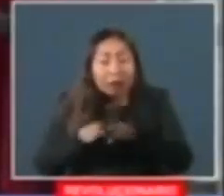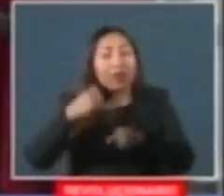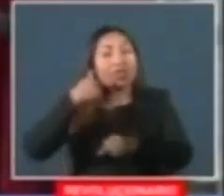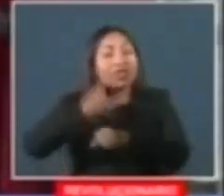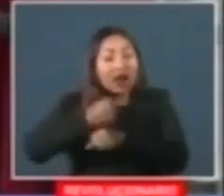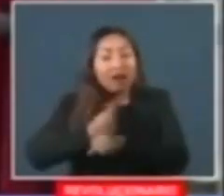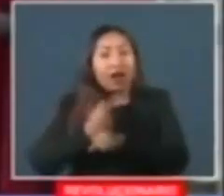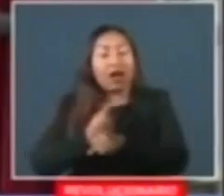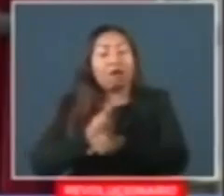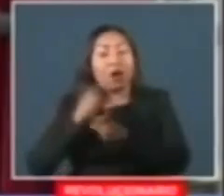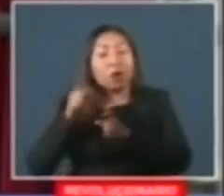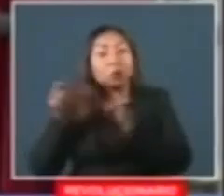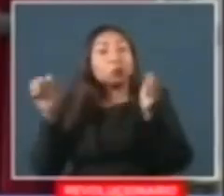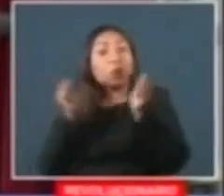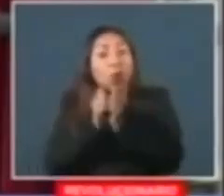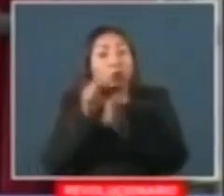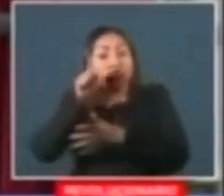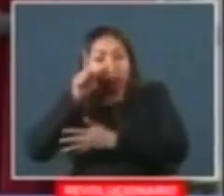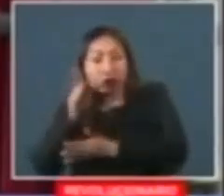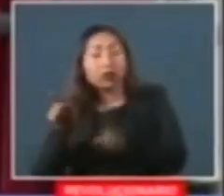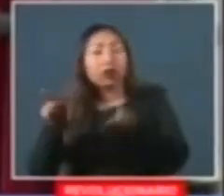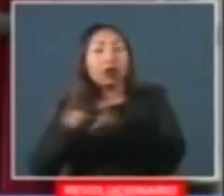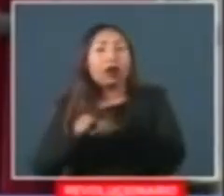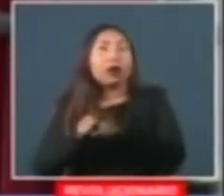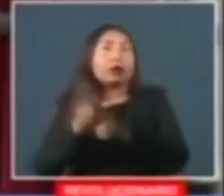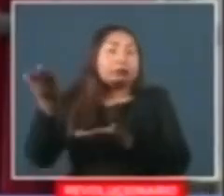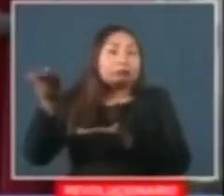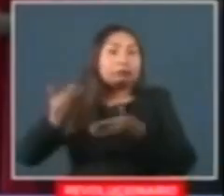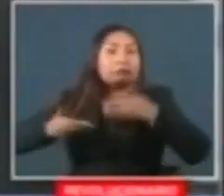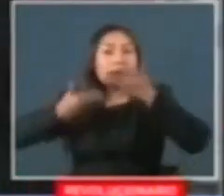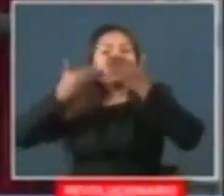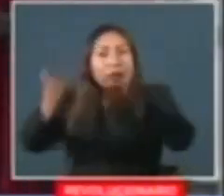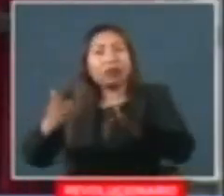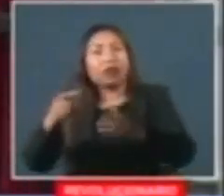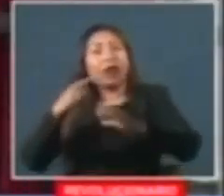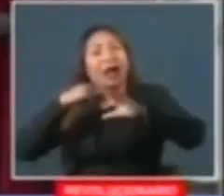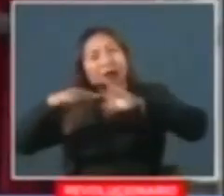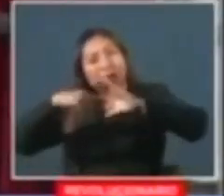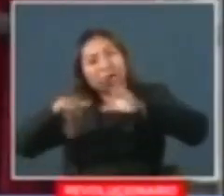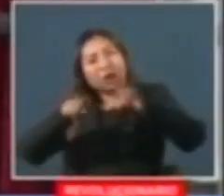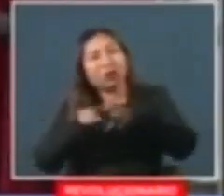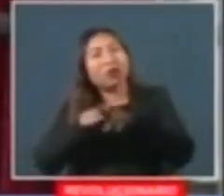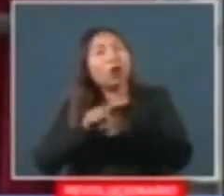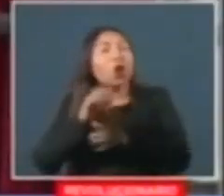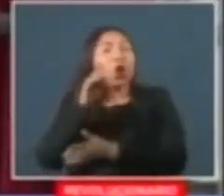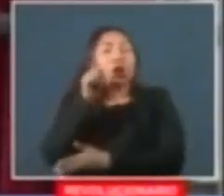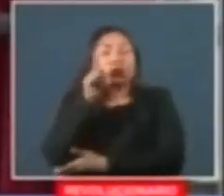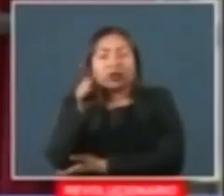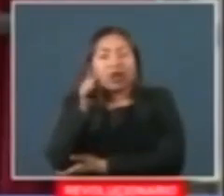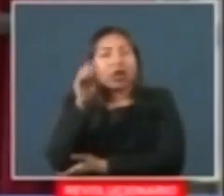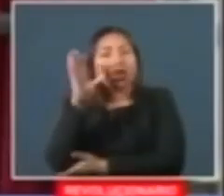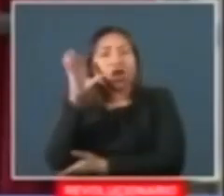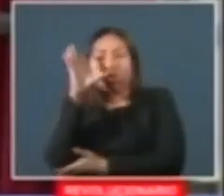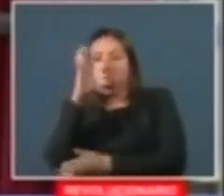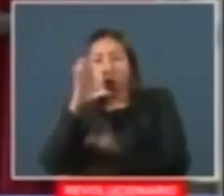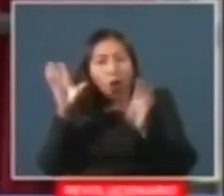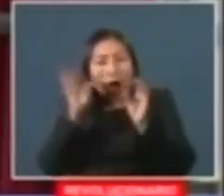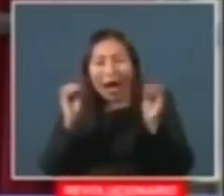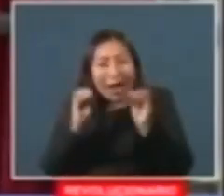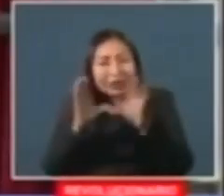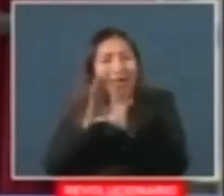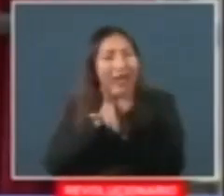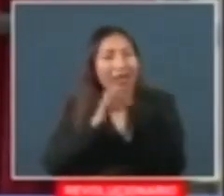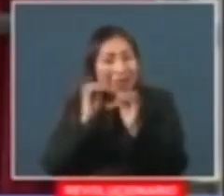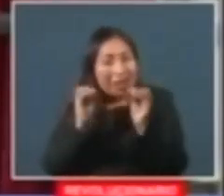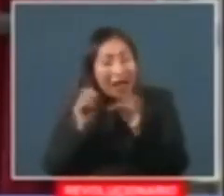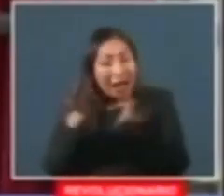usted y que cuando le pedían y le mandaban los correos, usted simplemente hacía caso omiso a los deberes